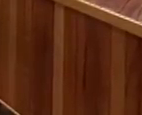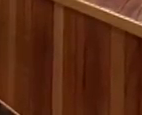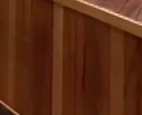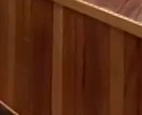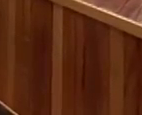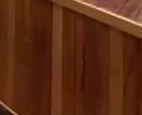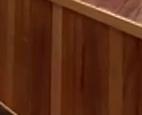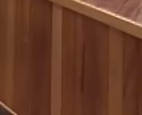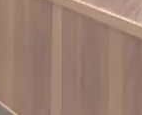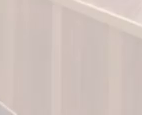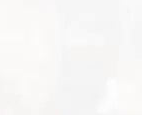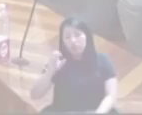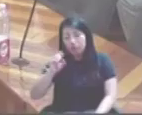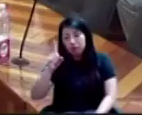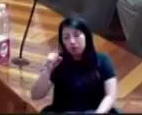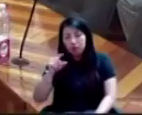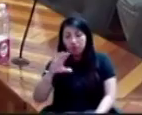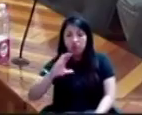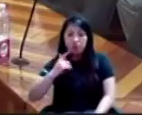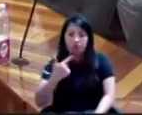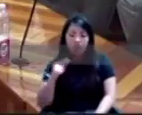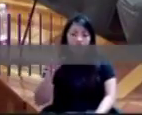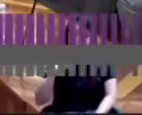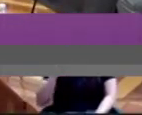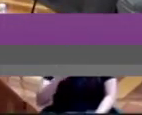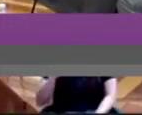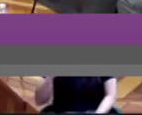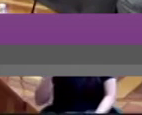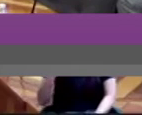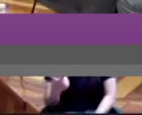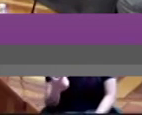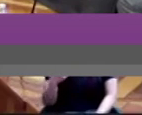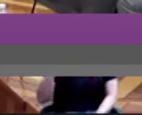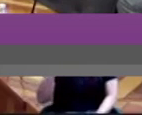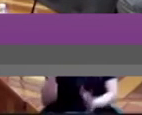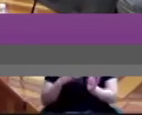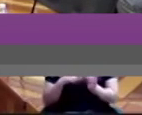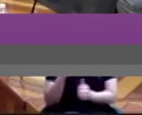Nopalucan y Axocomanitla. Estos procedimientos son